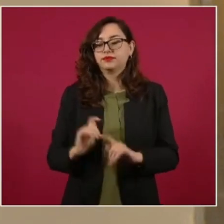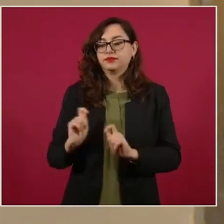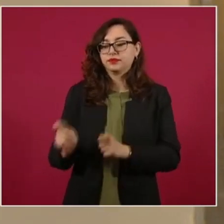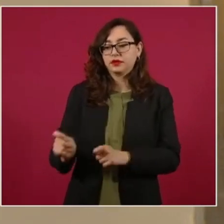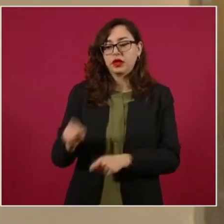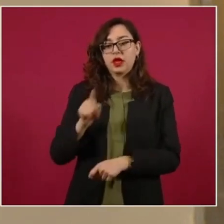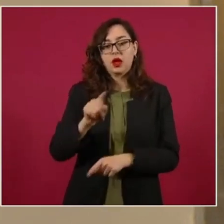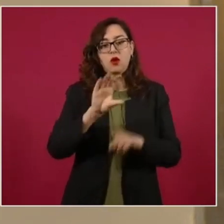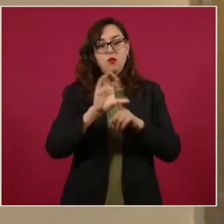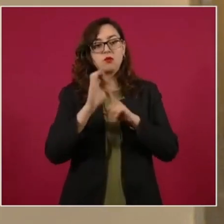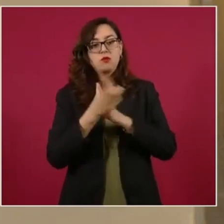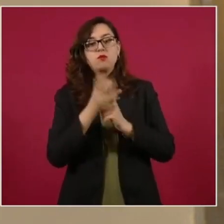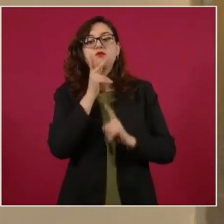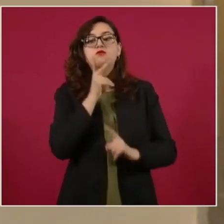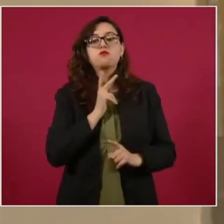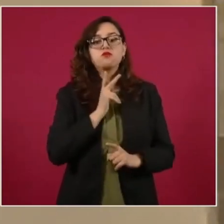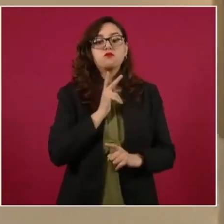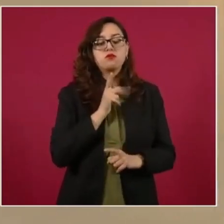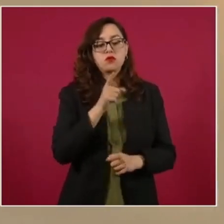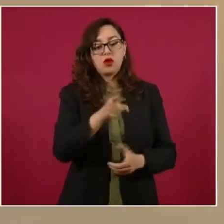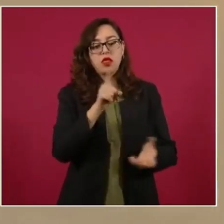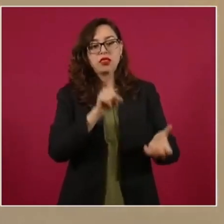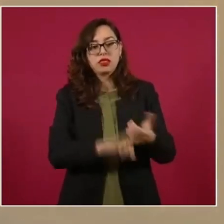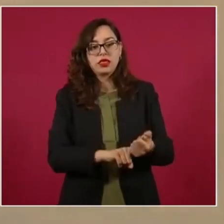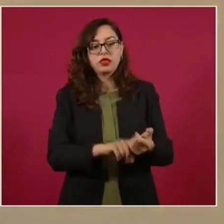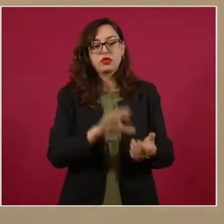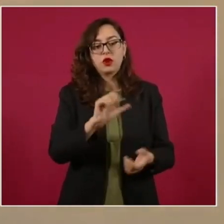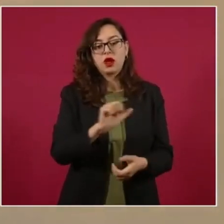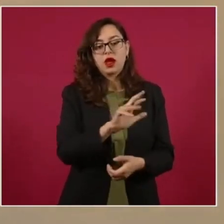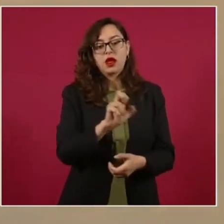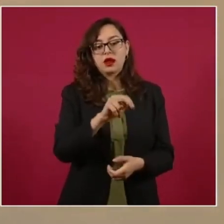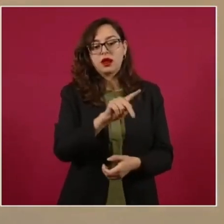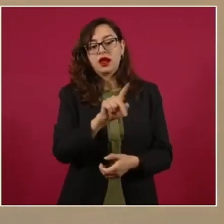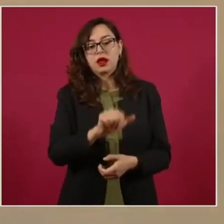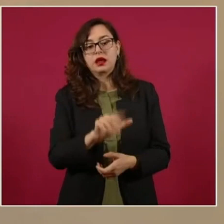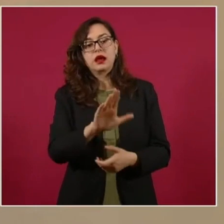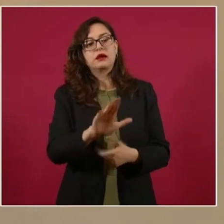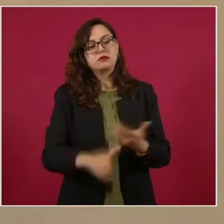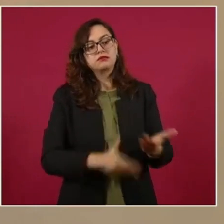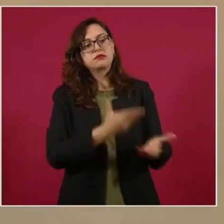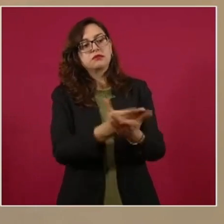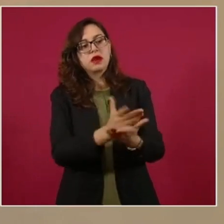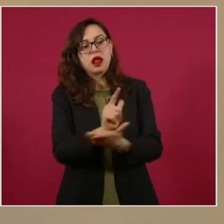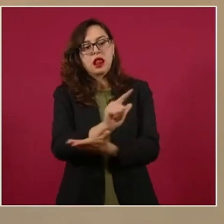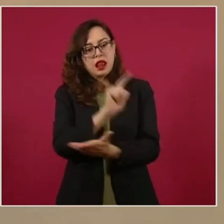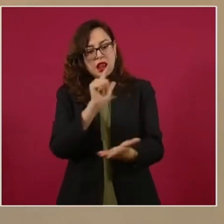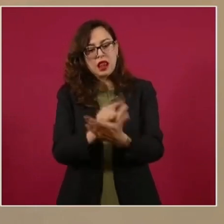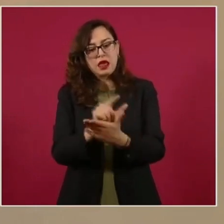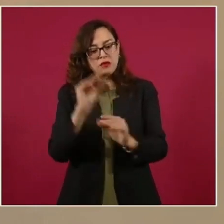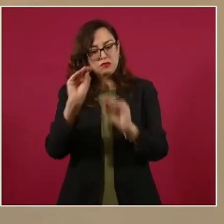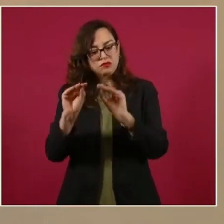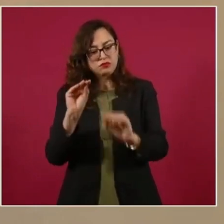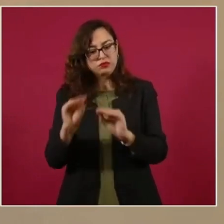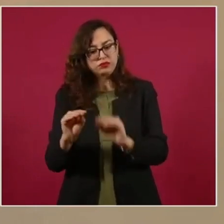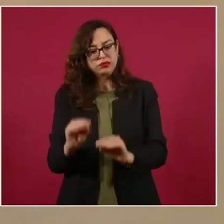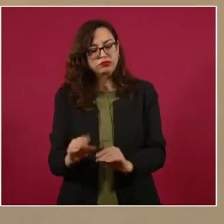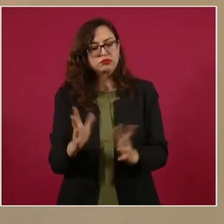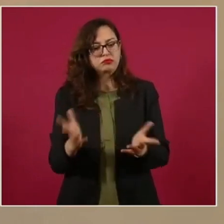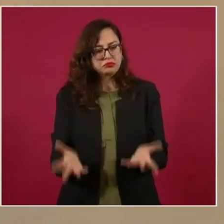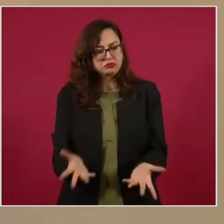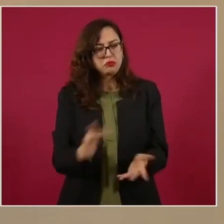Petróleo, integrado todavía por carrancistas, un proyecto de ley sobre el petróleo para buscar una solución